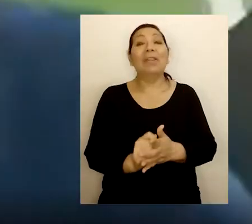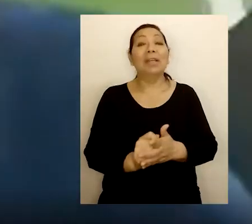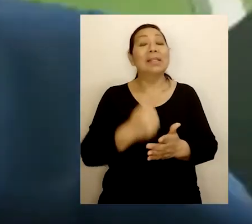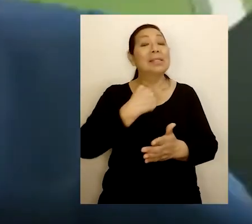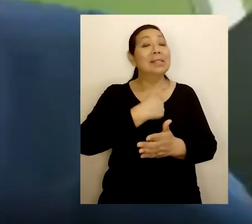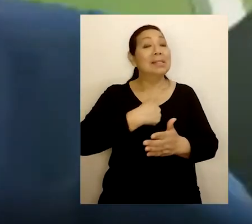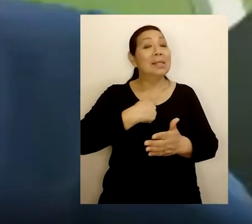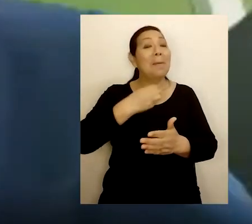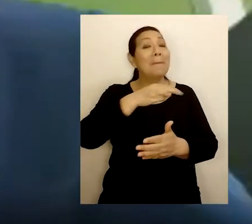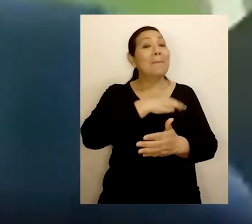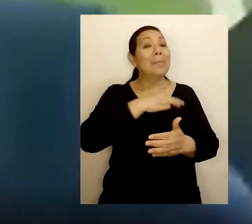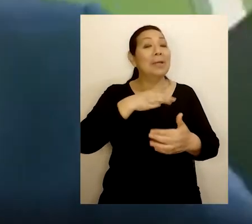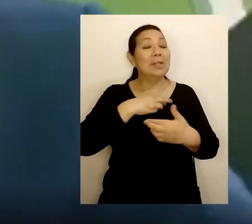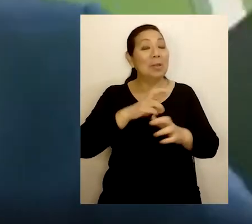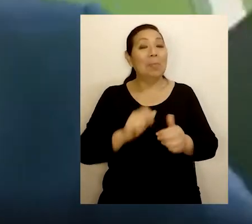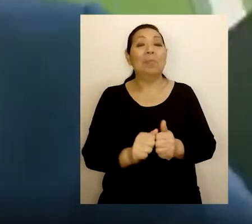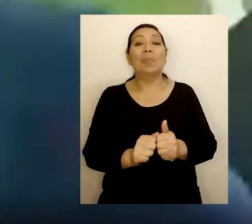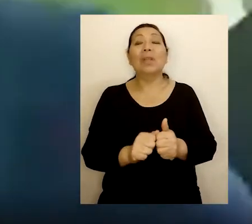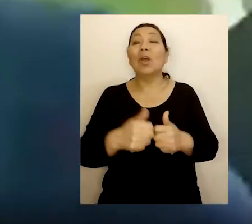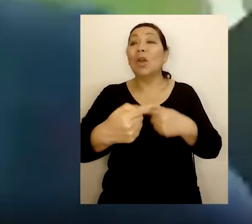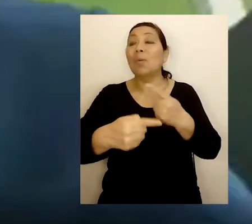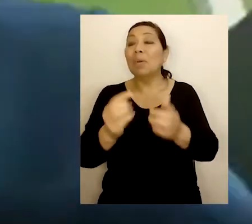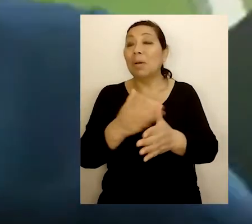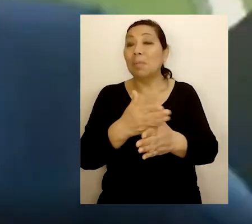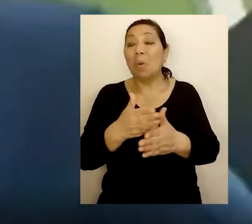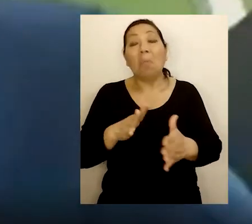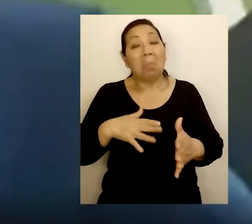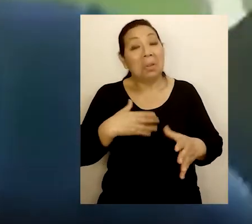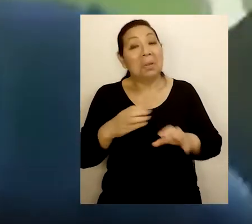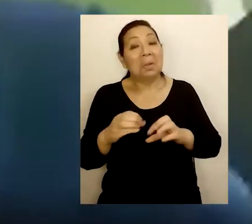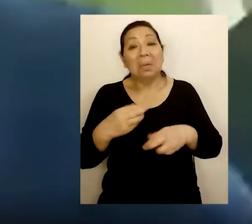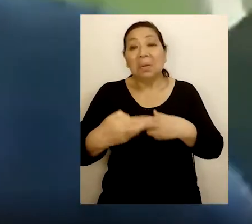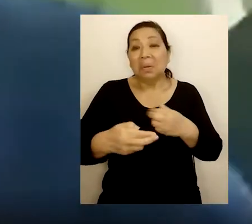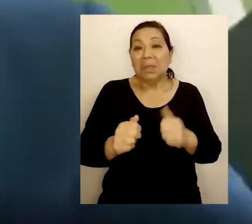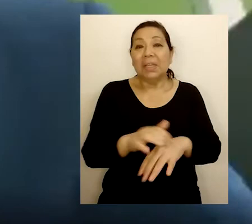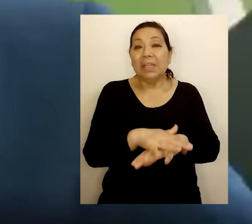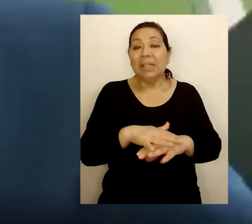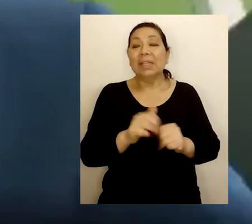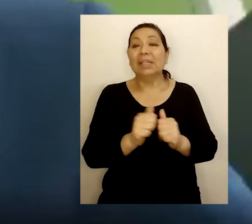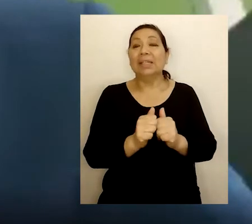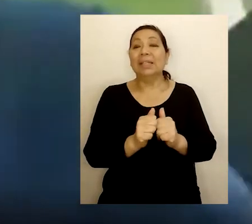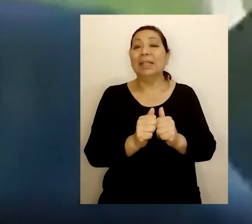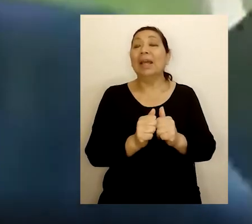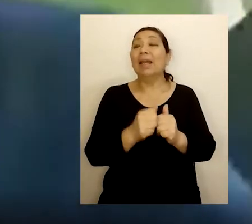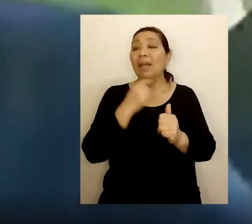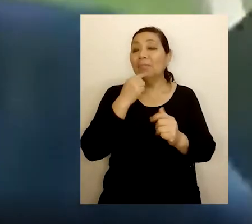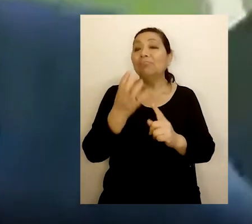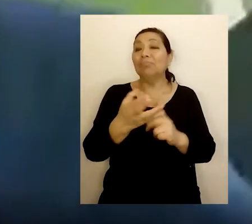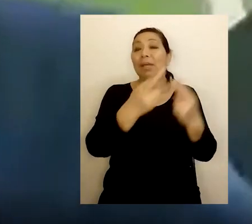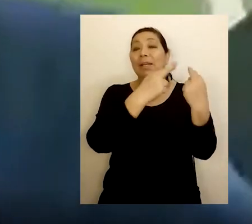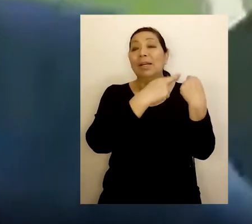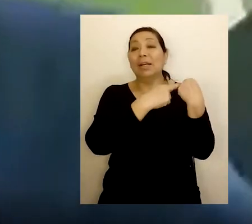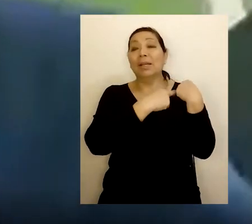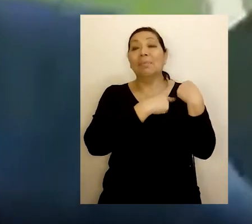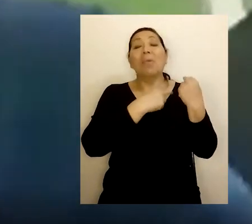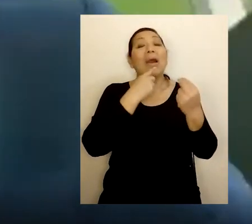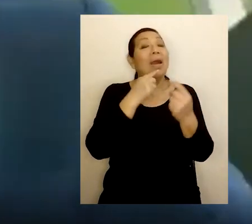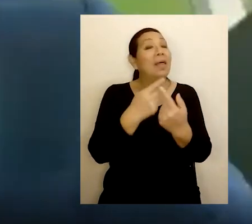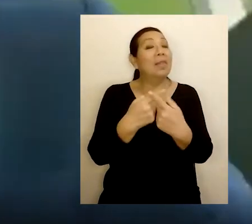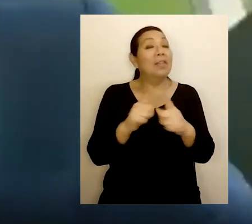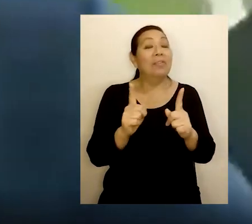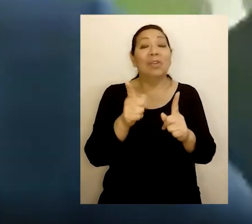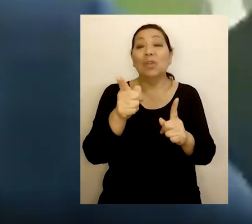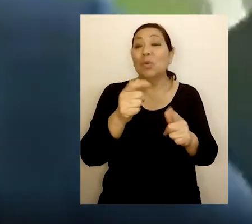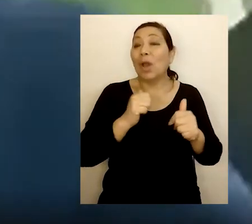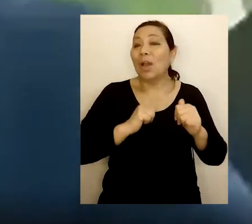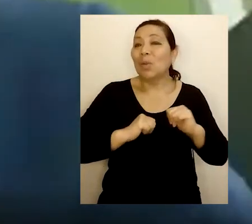desistimiento que pueda plantear el Ministerio Público y las demás partes, como puede ser el mismo procesado o el tercero civilmente responsable, es distinta a su